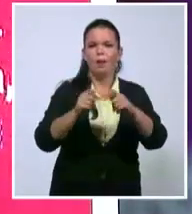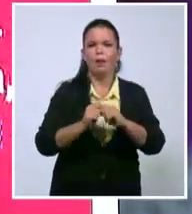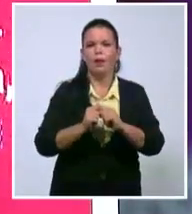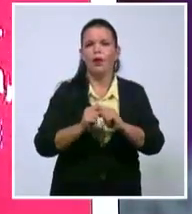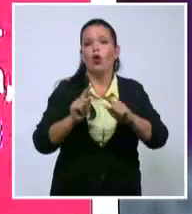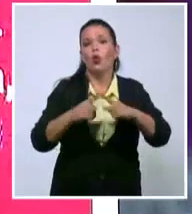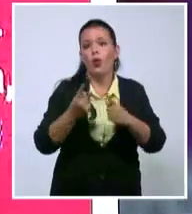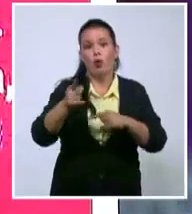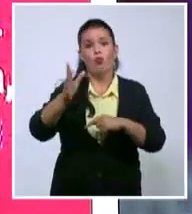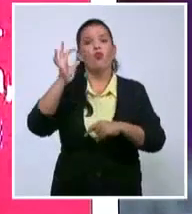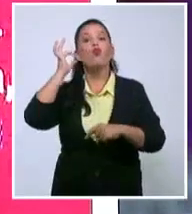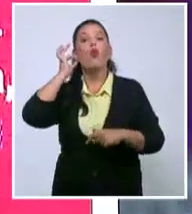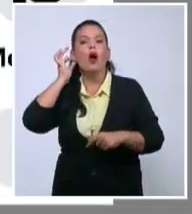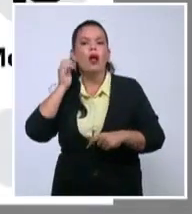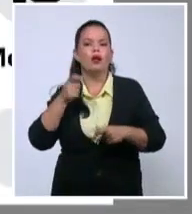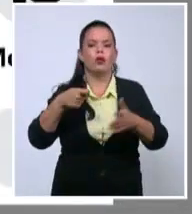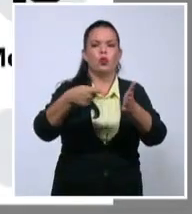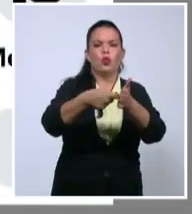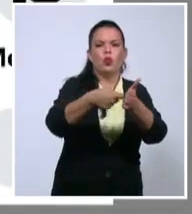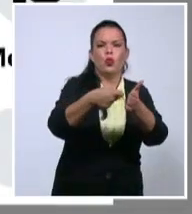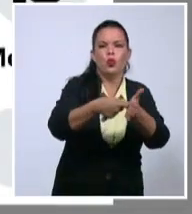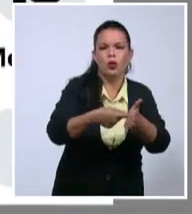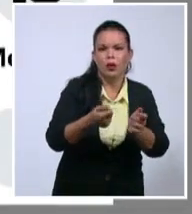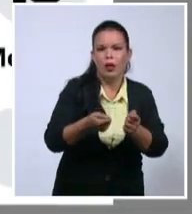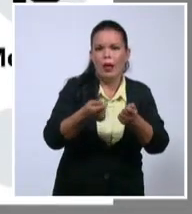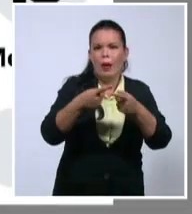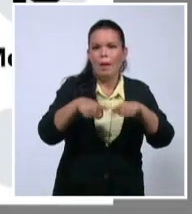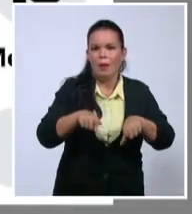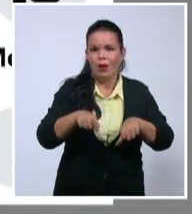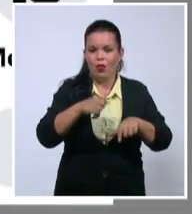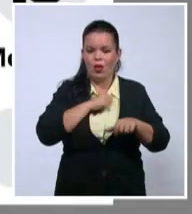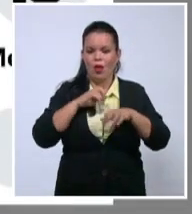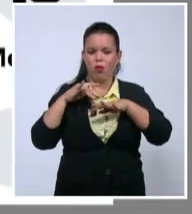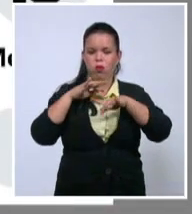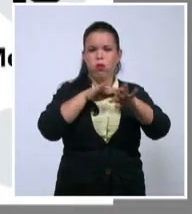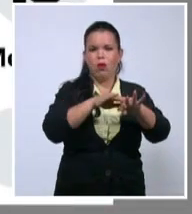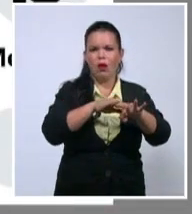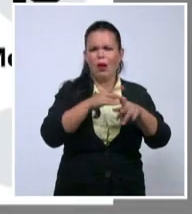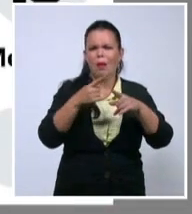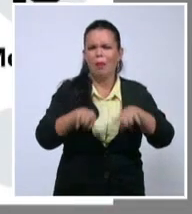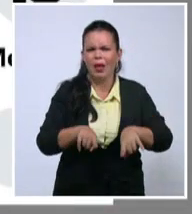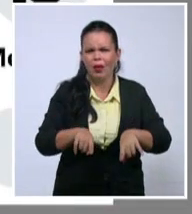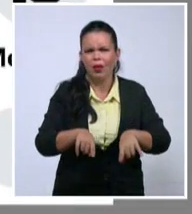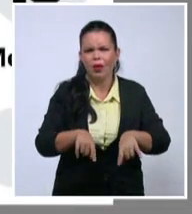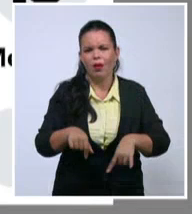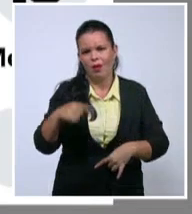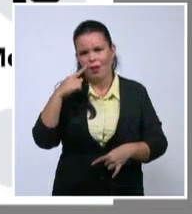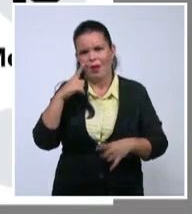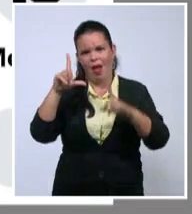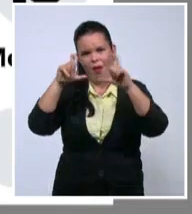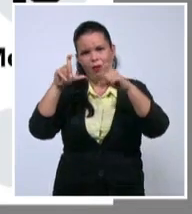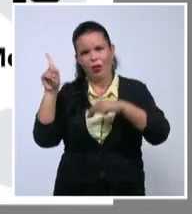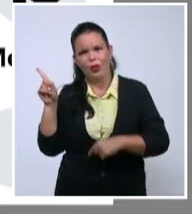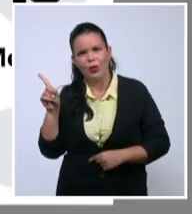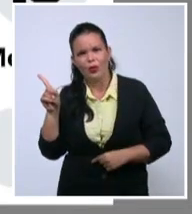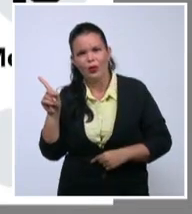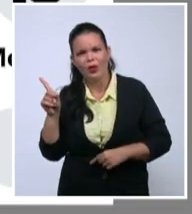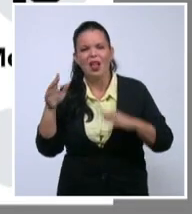también estará presente. Hacemos. Tampoco vive en Cuba. Miren su perfil, su foto de presentación, con quién